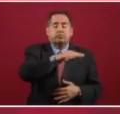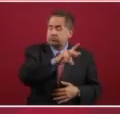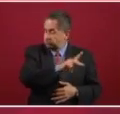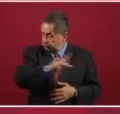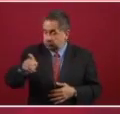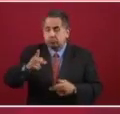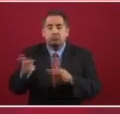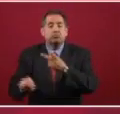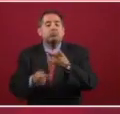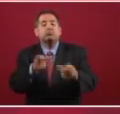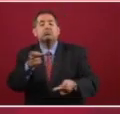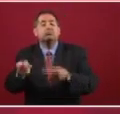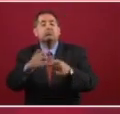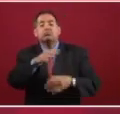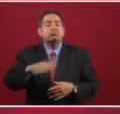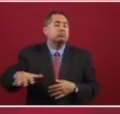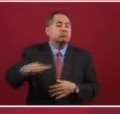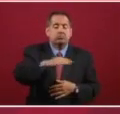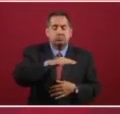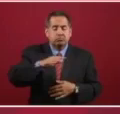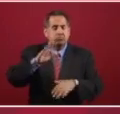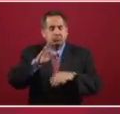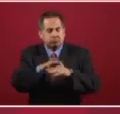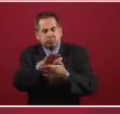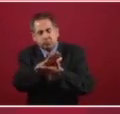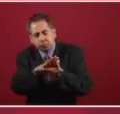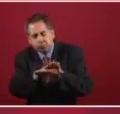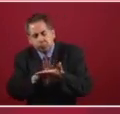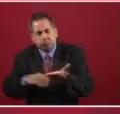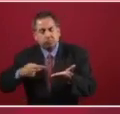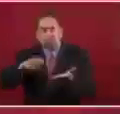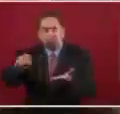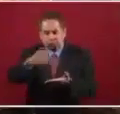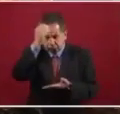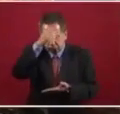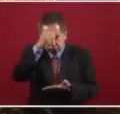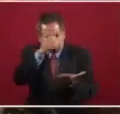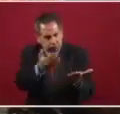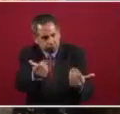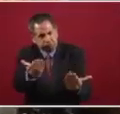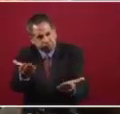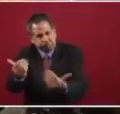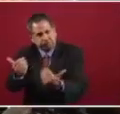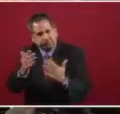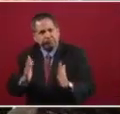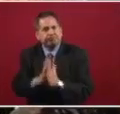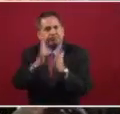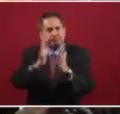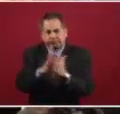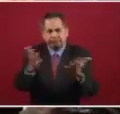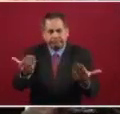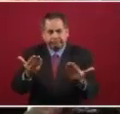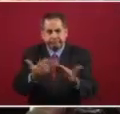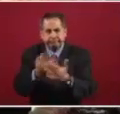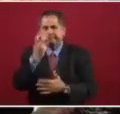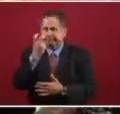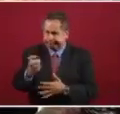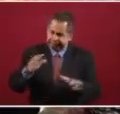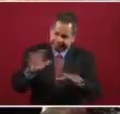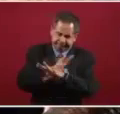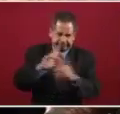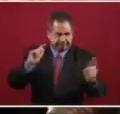todos, hasta los más humildes, opinan, participan. Ese fue el cambio.